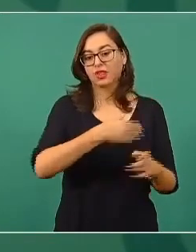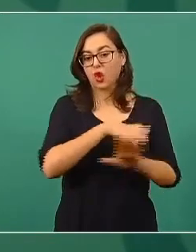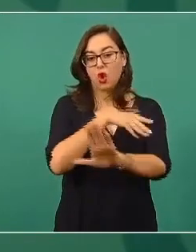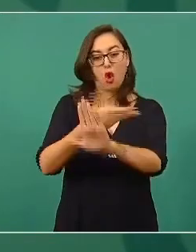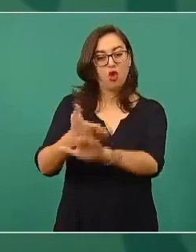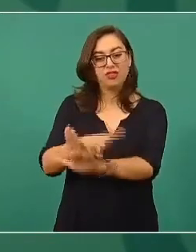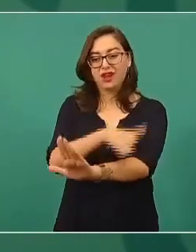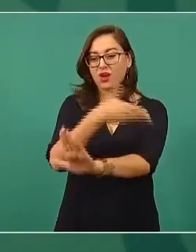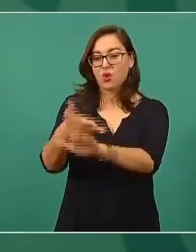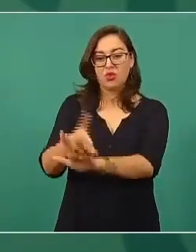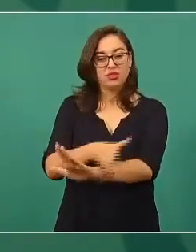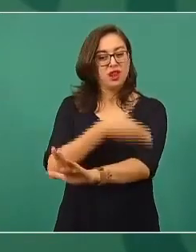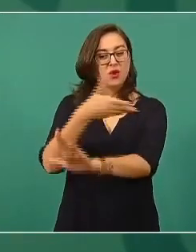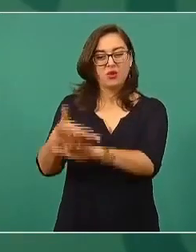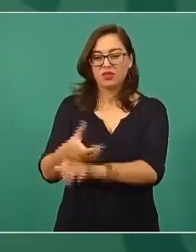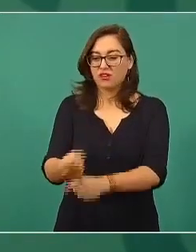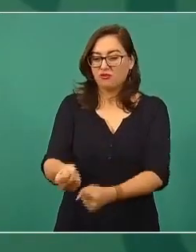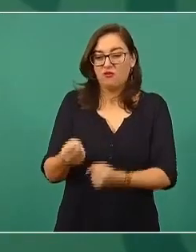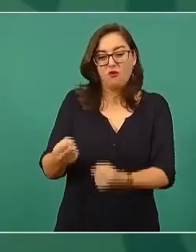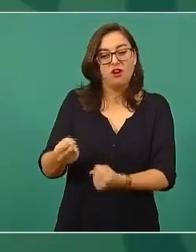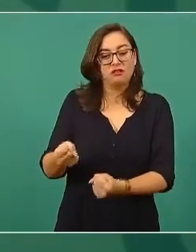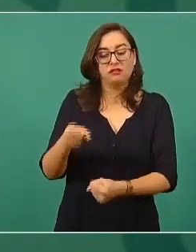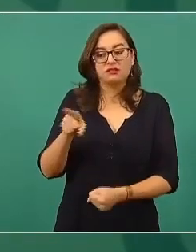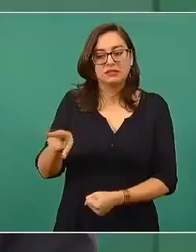resistencia a su gobierno,